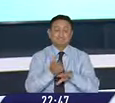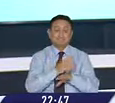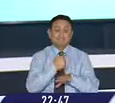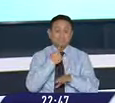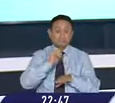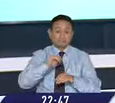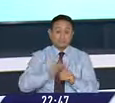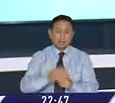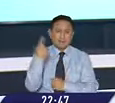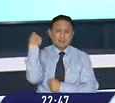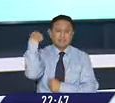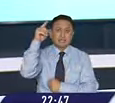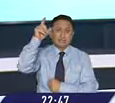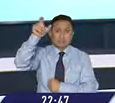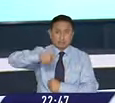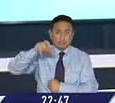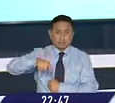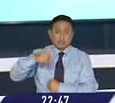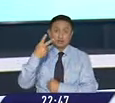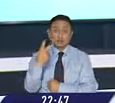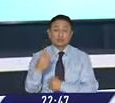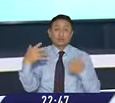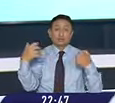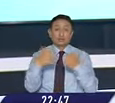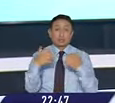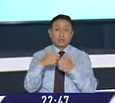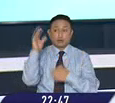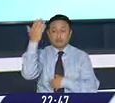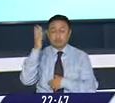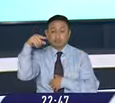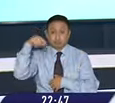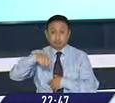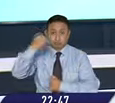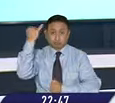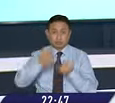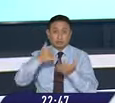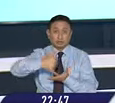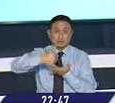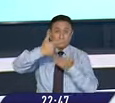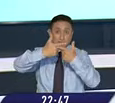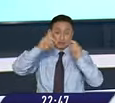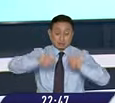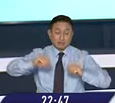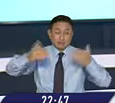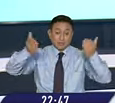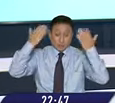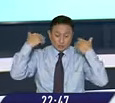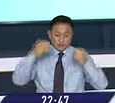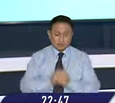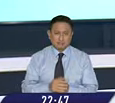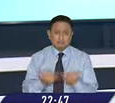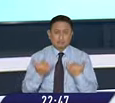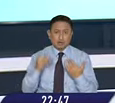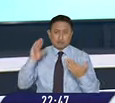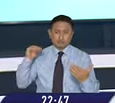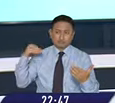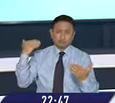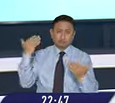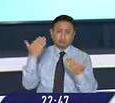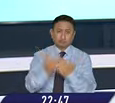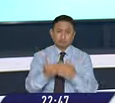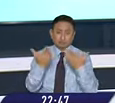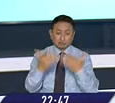Anunciamos, miles de hinchas de los dos equipos brasileños que disputarán la final de la Copa Libertadores en Guayaquil acudieron a la